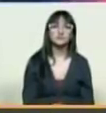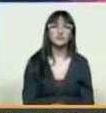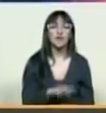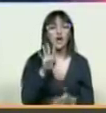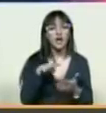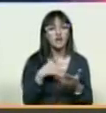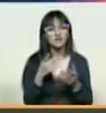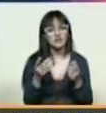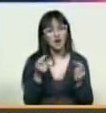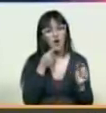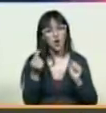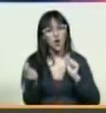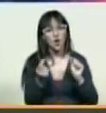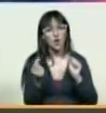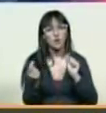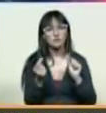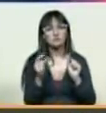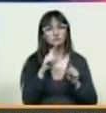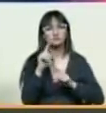de conversaciones está